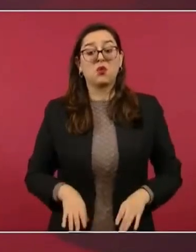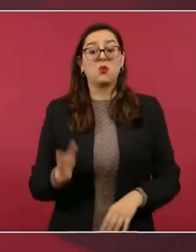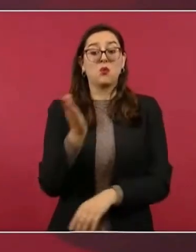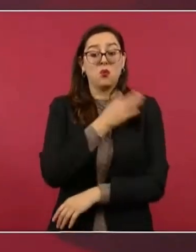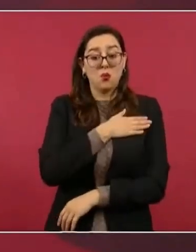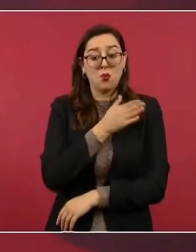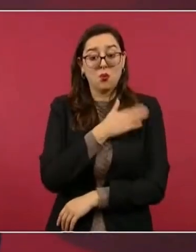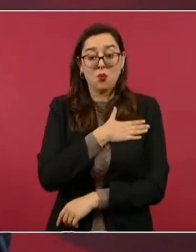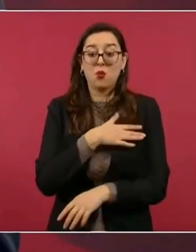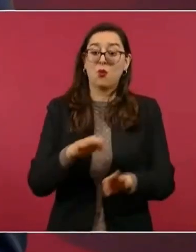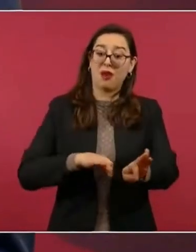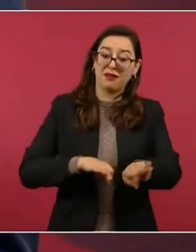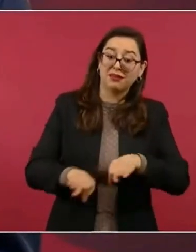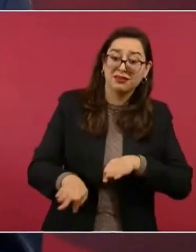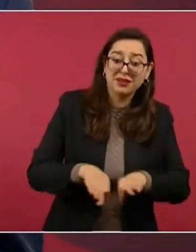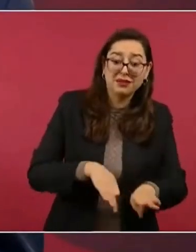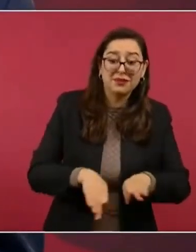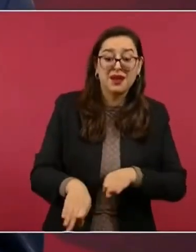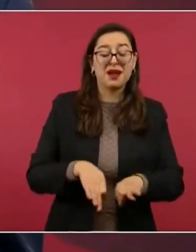Esto es